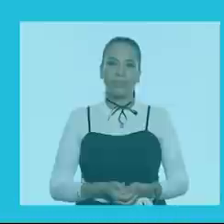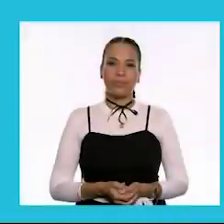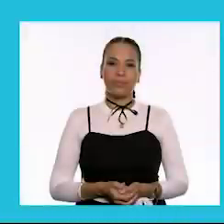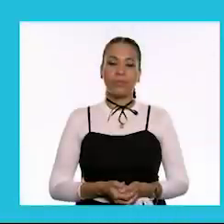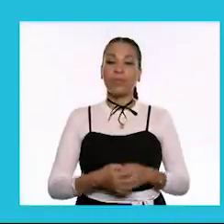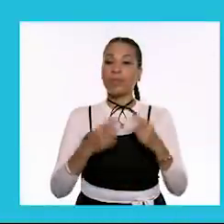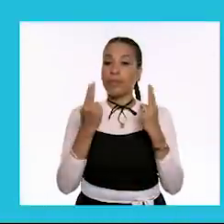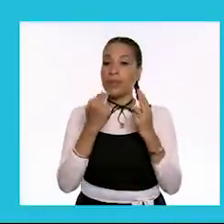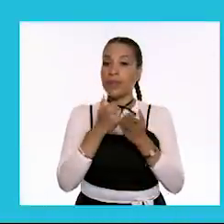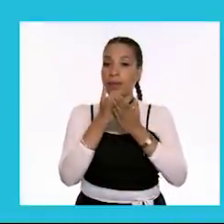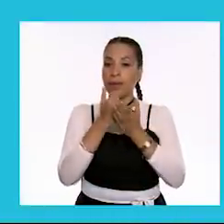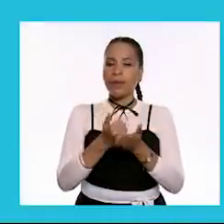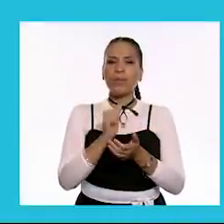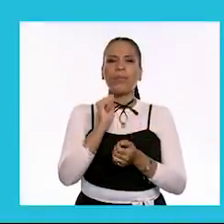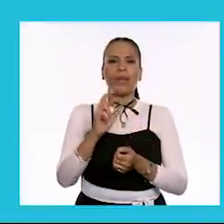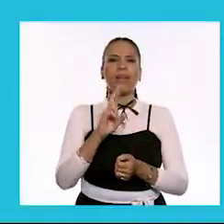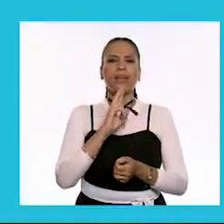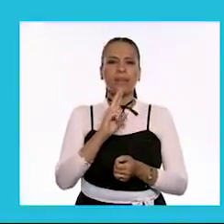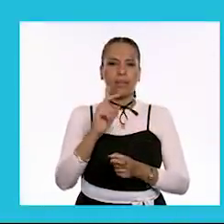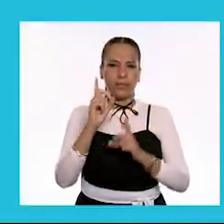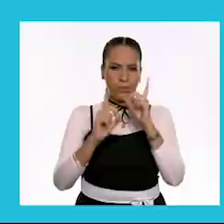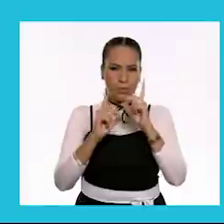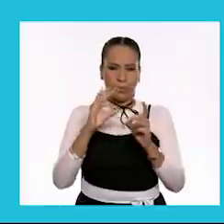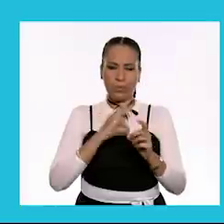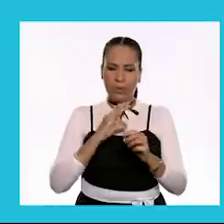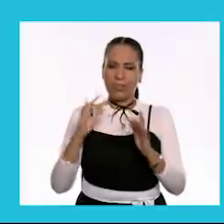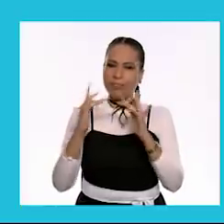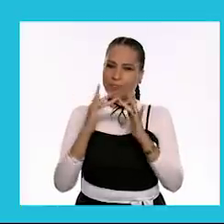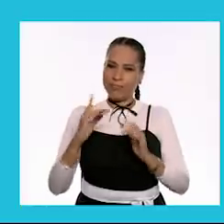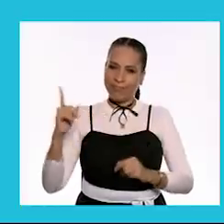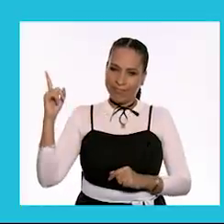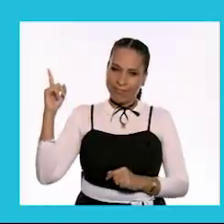Si necesitas ayuda para resolver tus dudas, contáctanos.